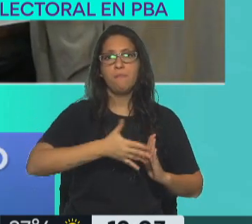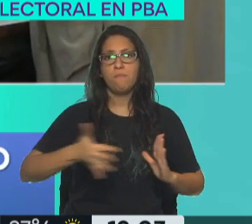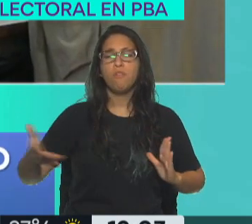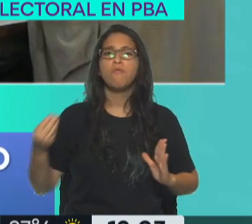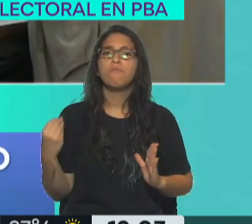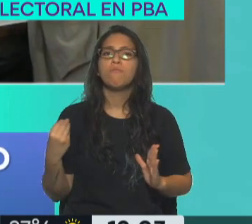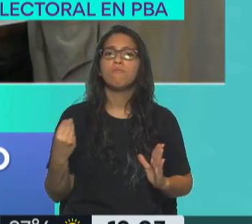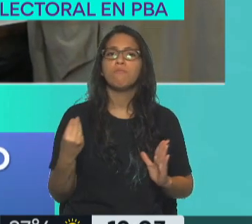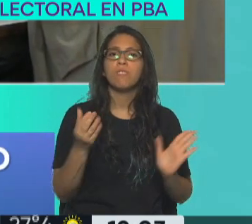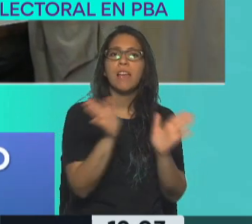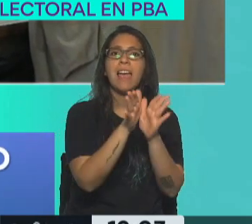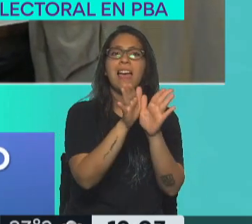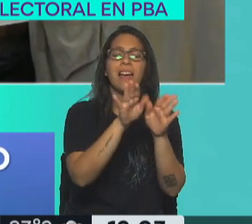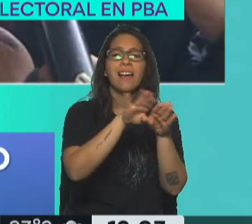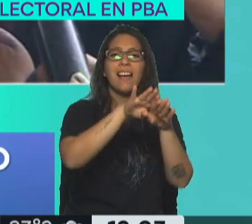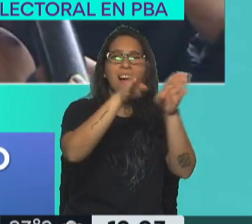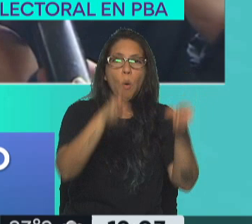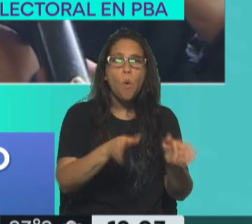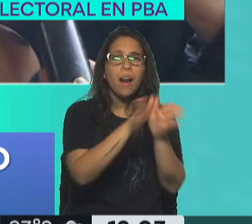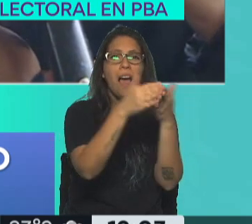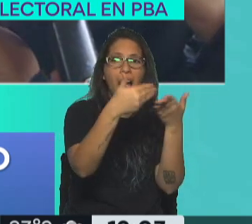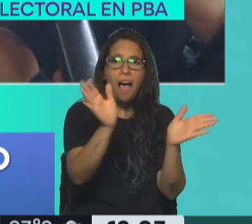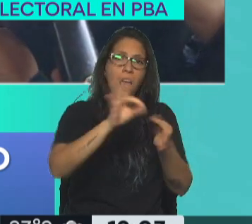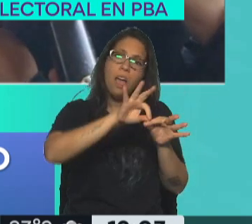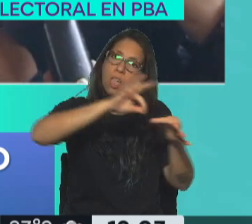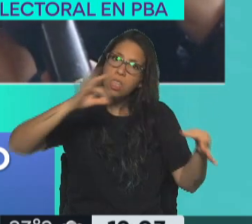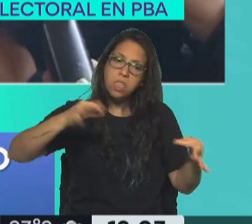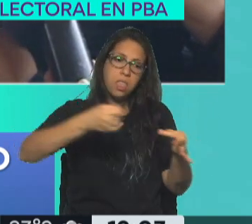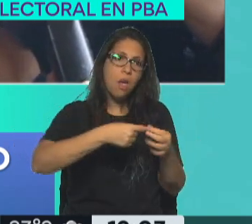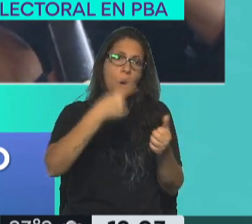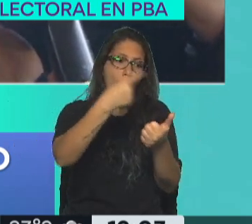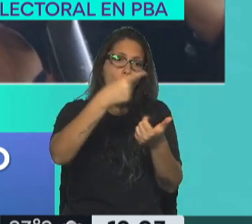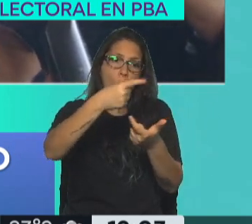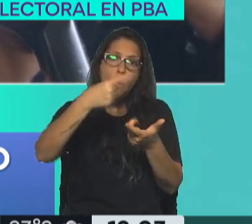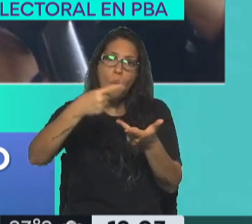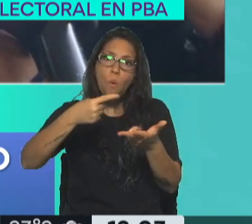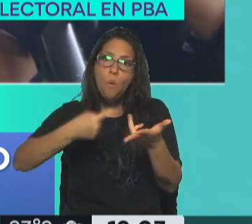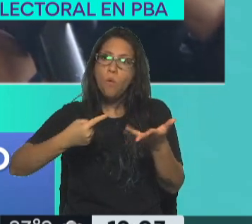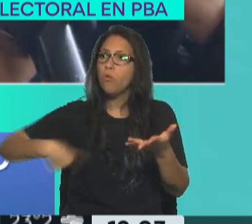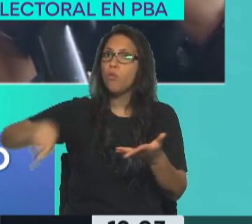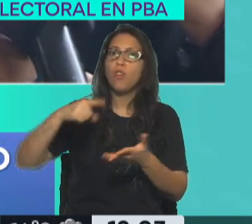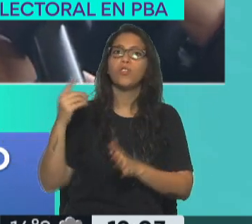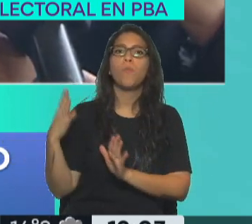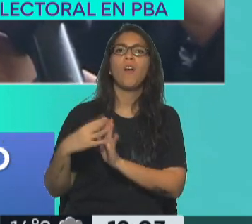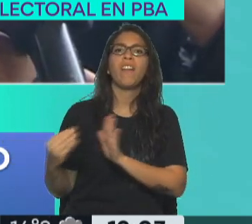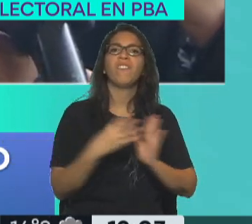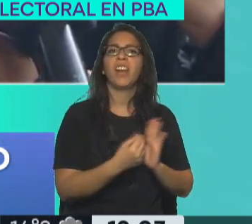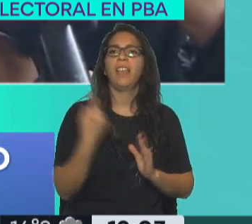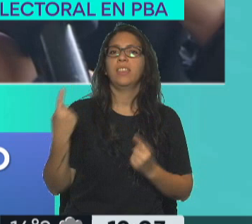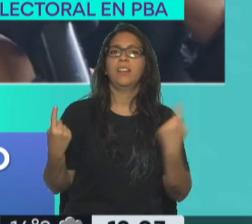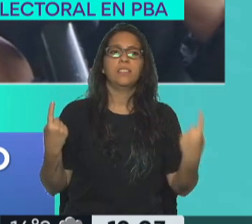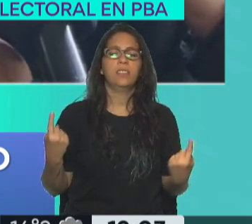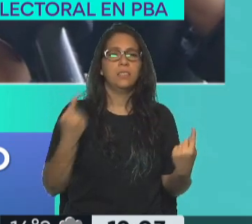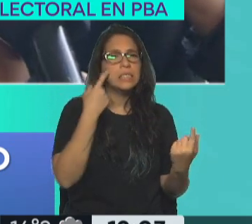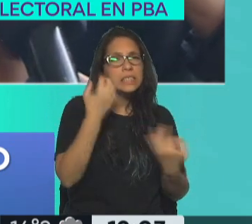apertura de cada uno de los votos tarda, ¿sí? Se cuenta uno por uno, se le permite a los apoderados que analicen cada una